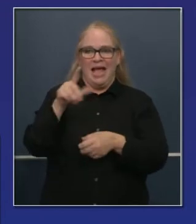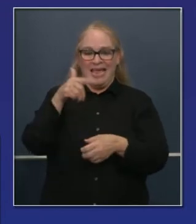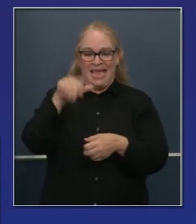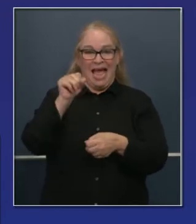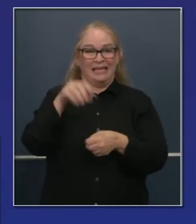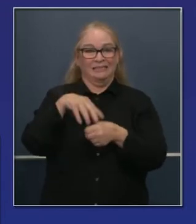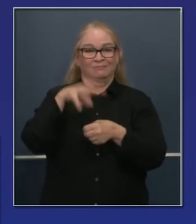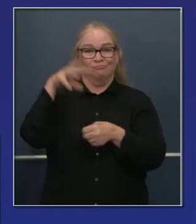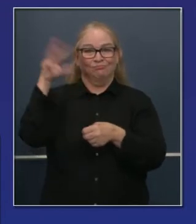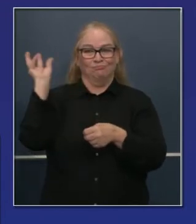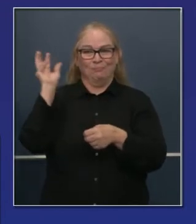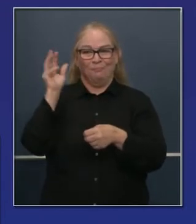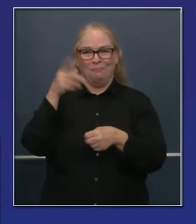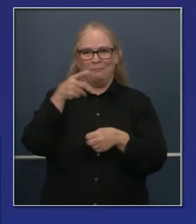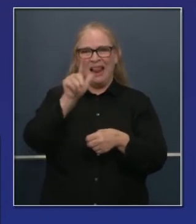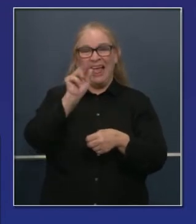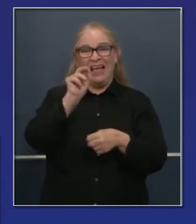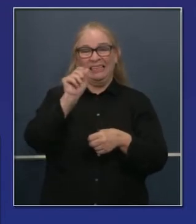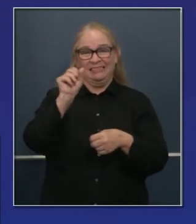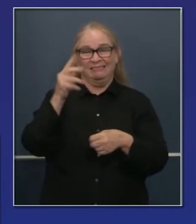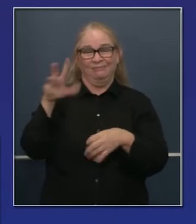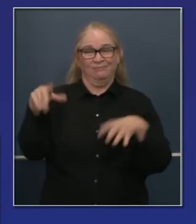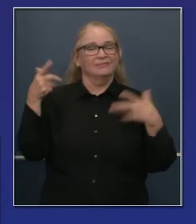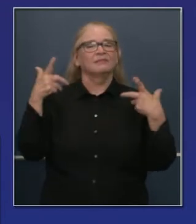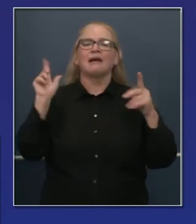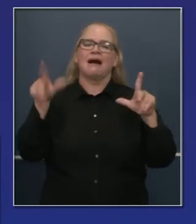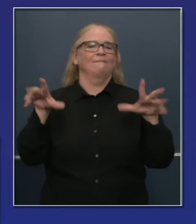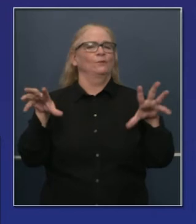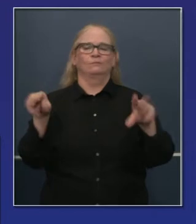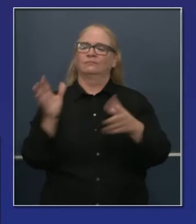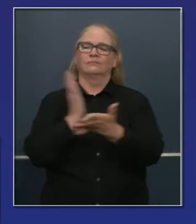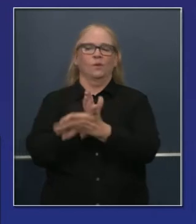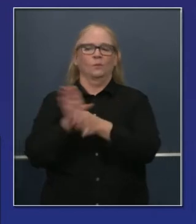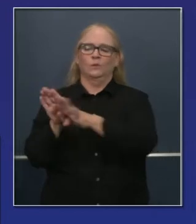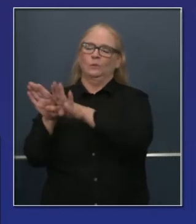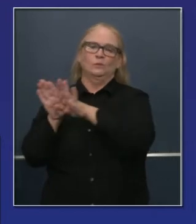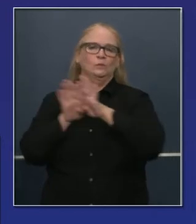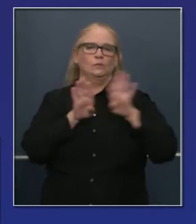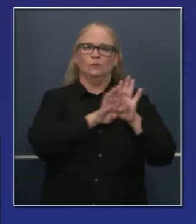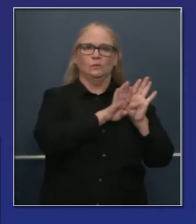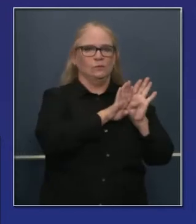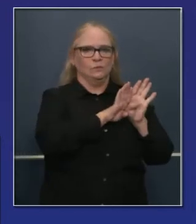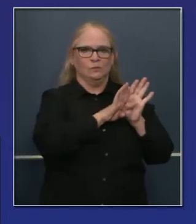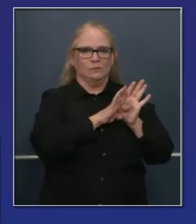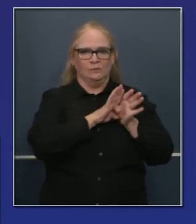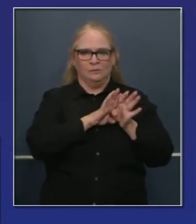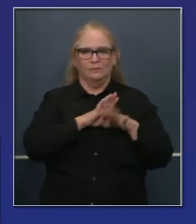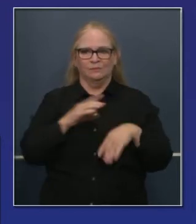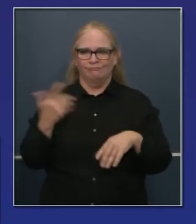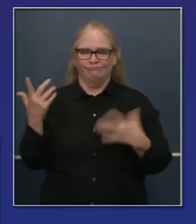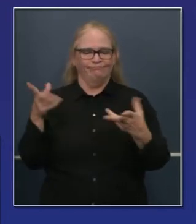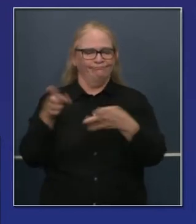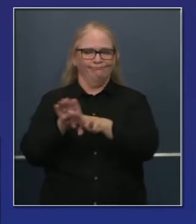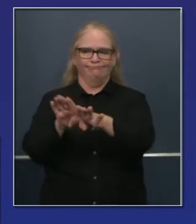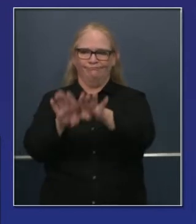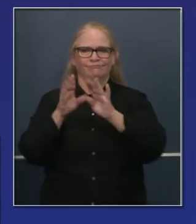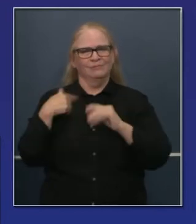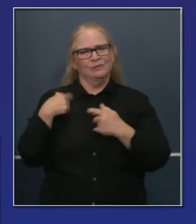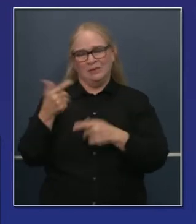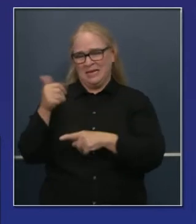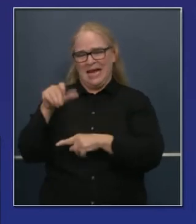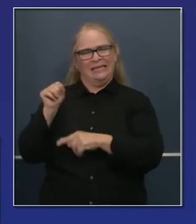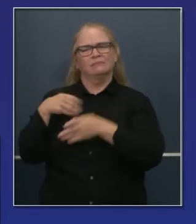deseo de transformarlos de lo viejo a lo nuevo en esa transición la necesidad de cerrar esas plantas viene la